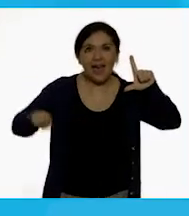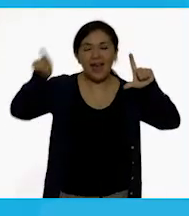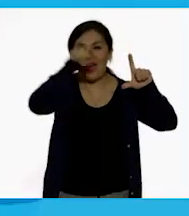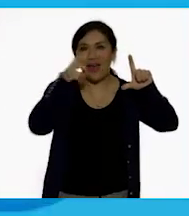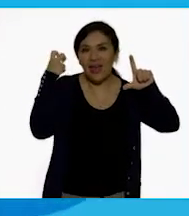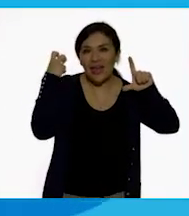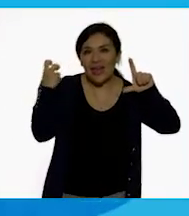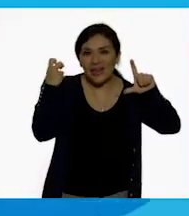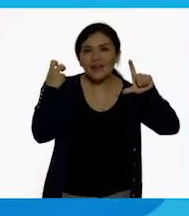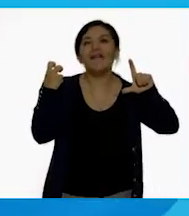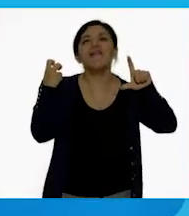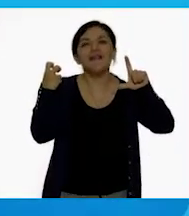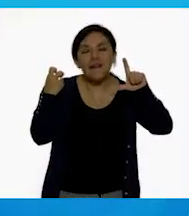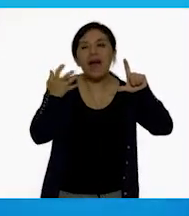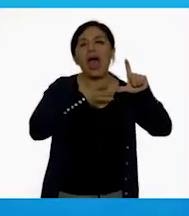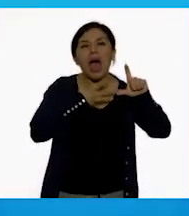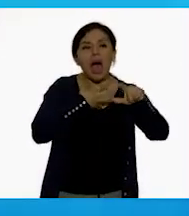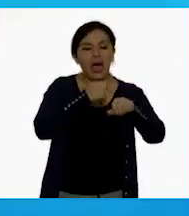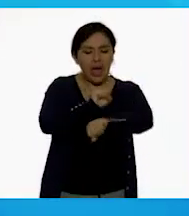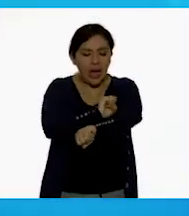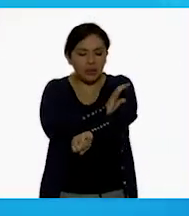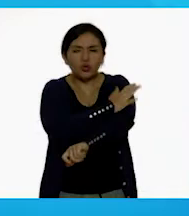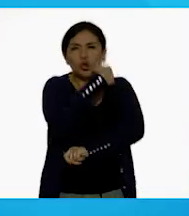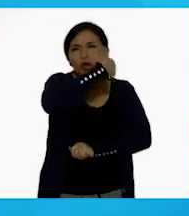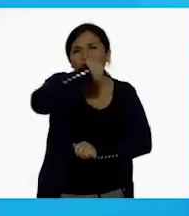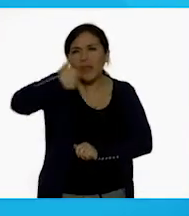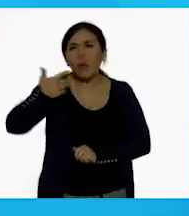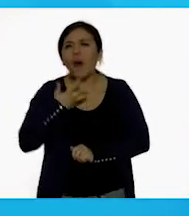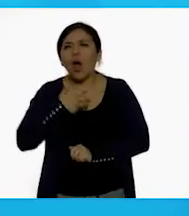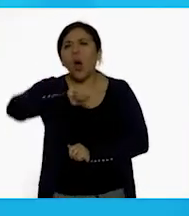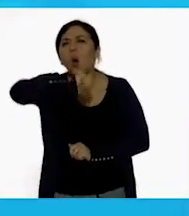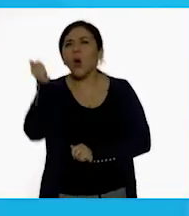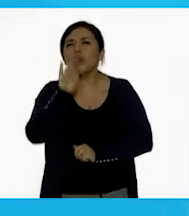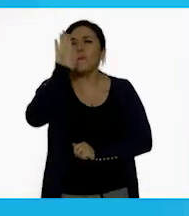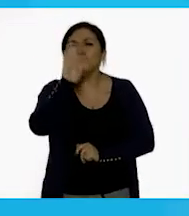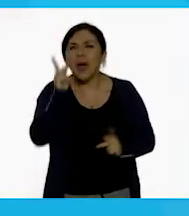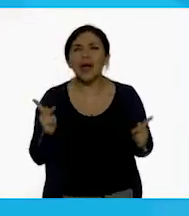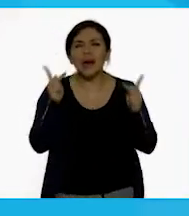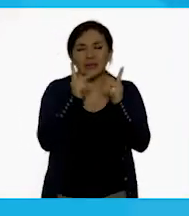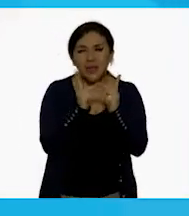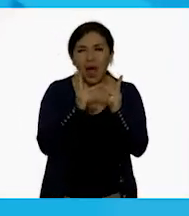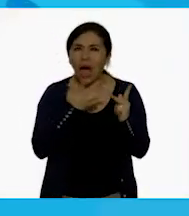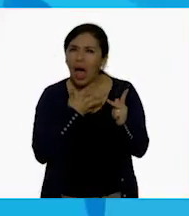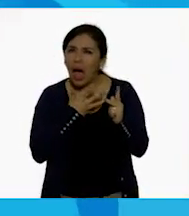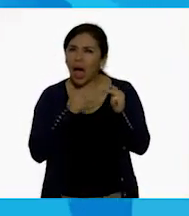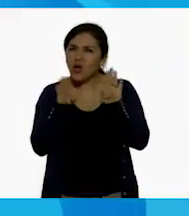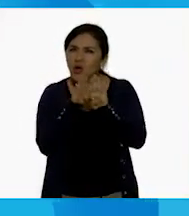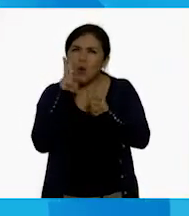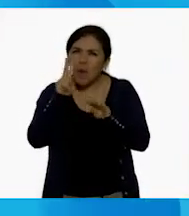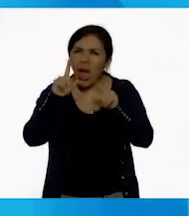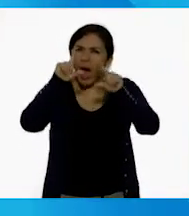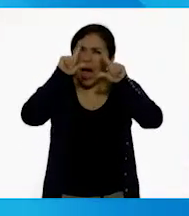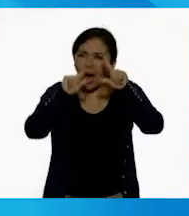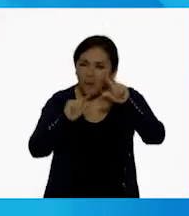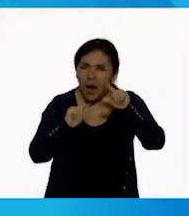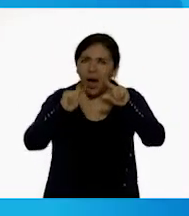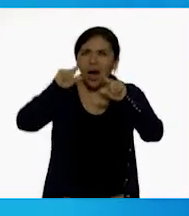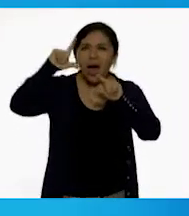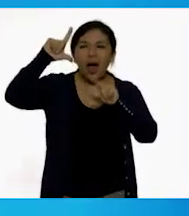viendo, cada una de las emociones tiene otras parecidas. Unas más abajo y otras más